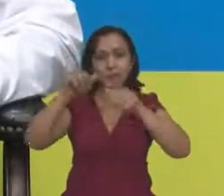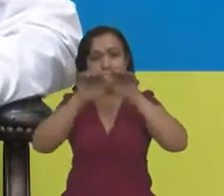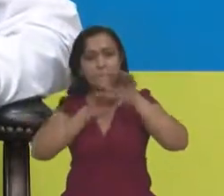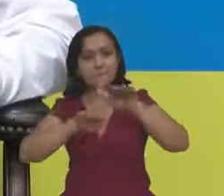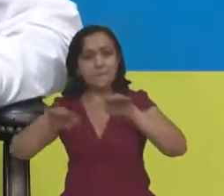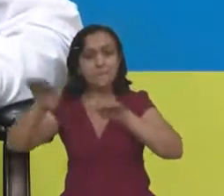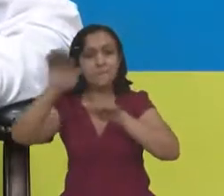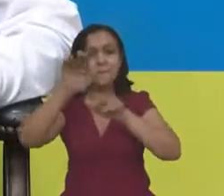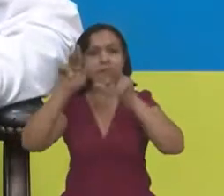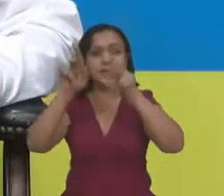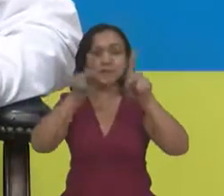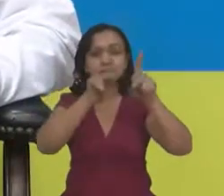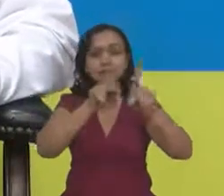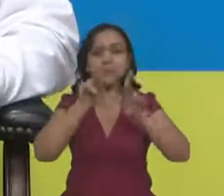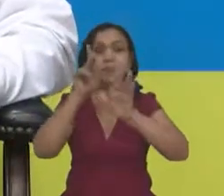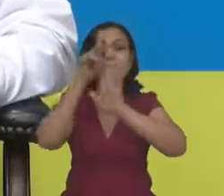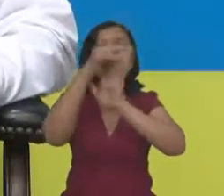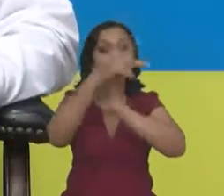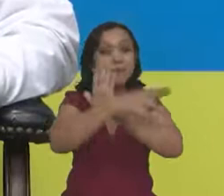número de países con este mal.